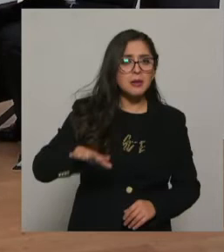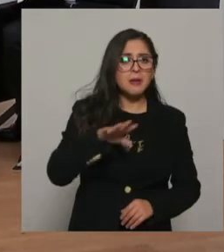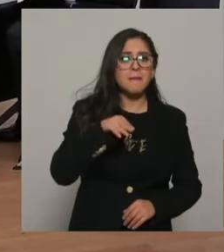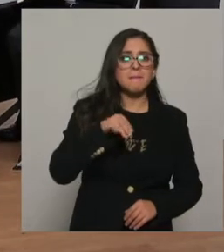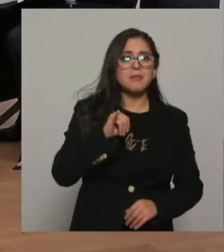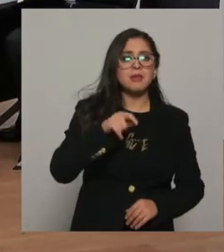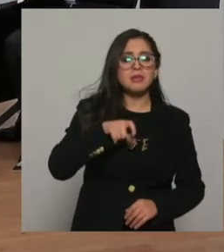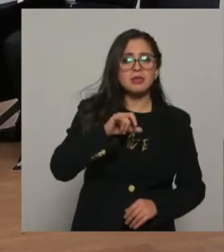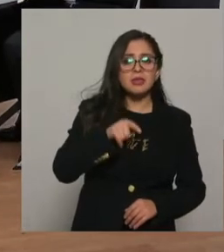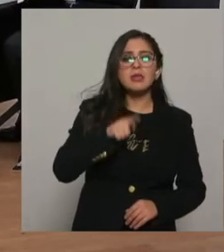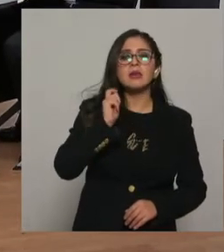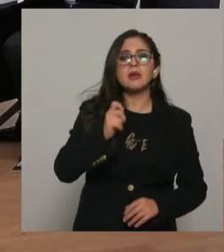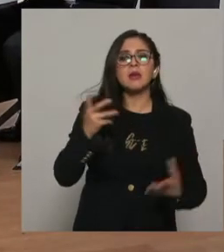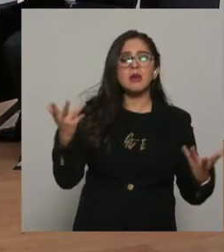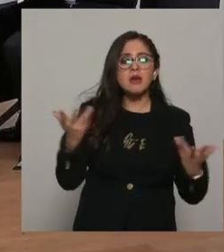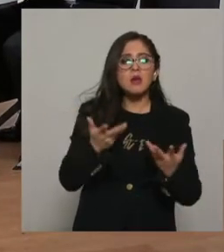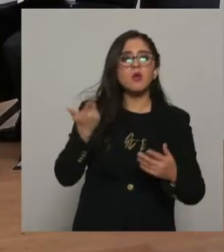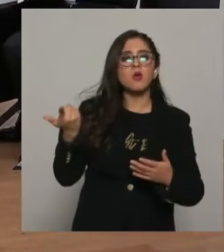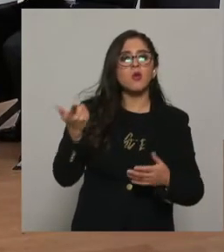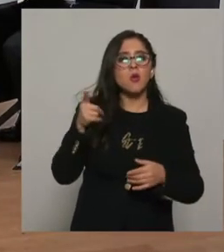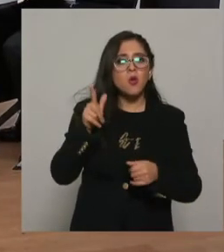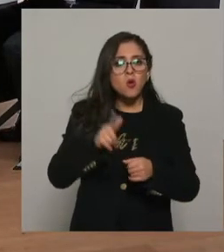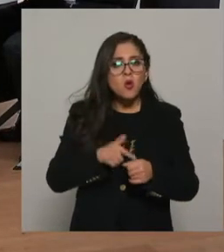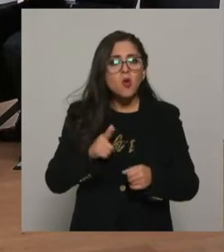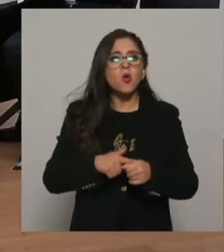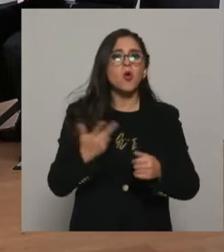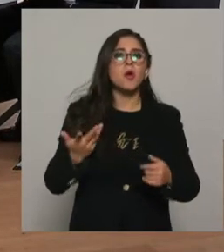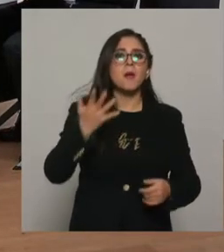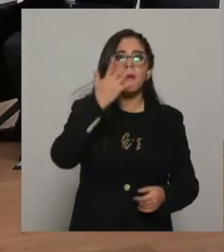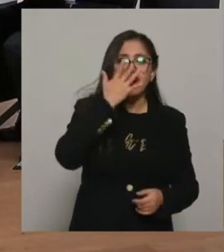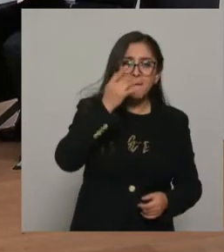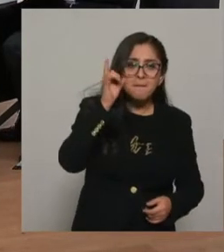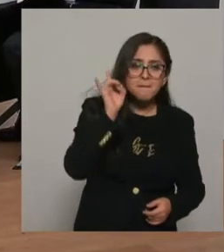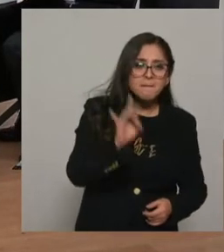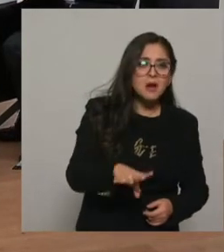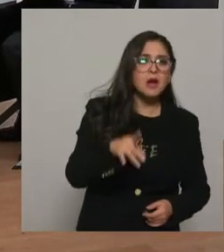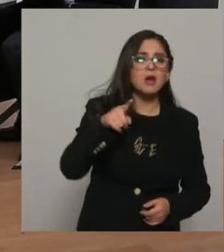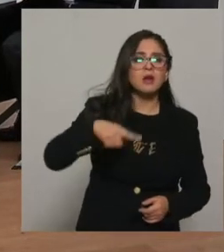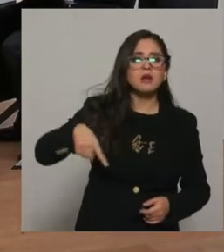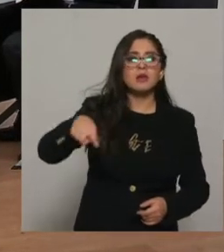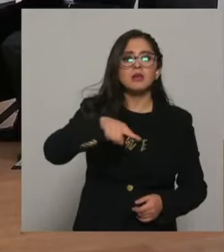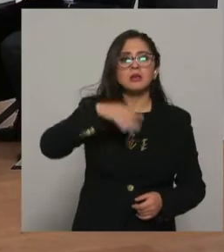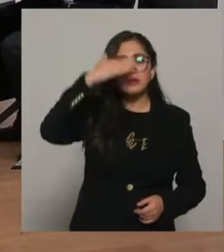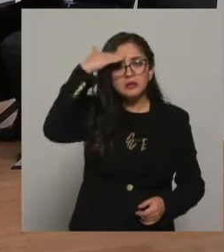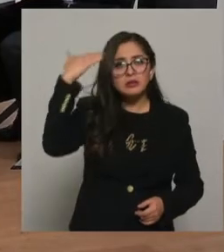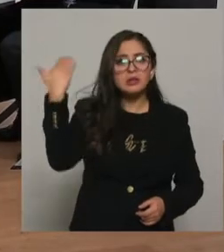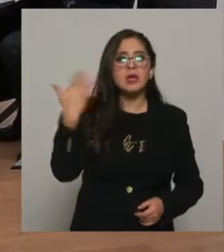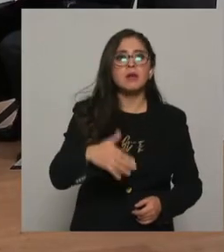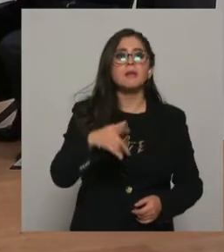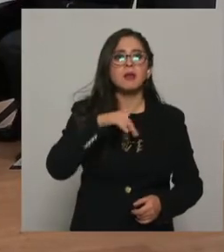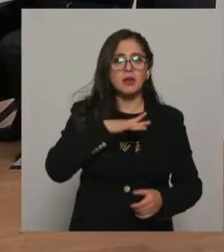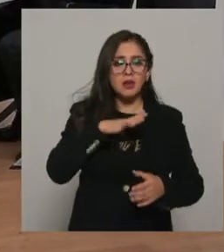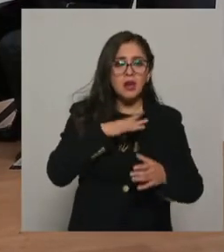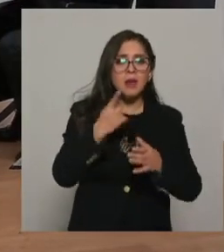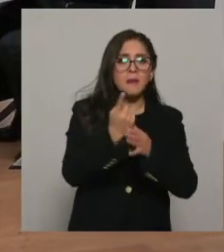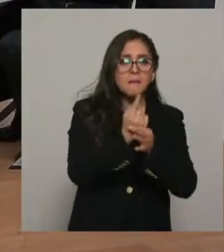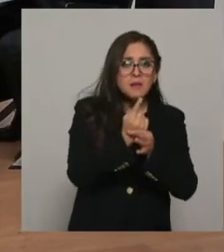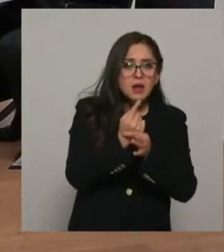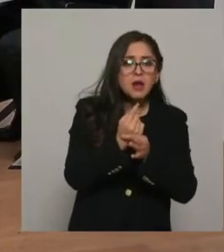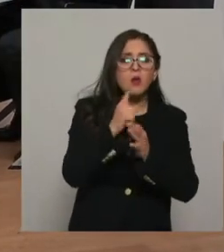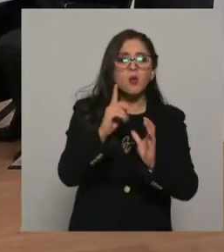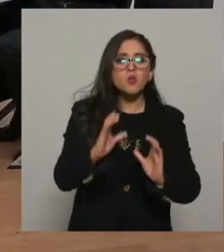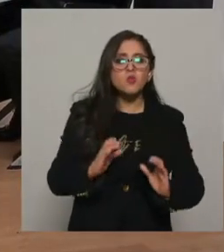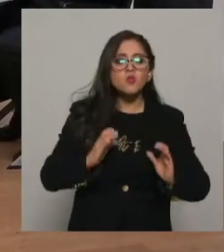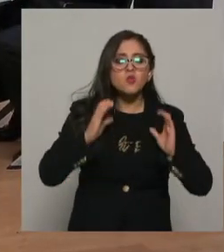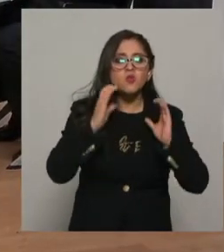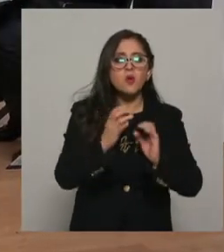Ese lugar se llena de color y magia. El cementerio, como usted sabe, los parientes salen con veladoras a velar prácticamente